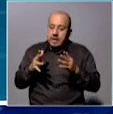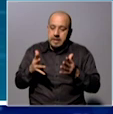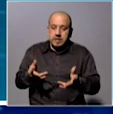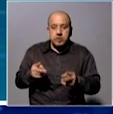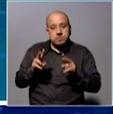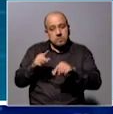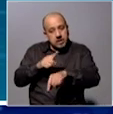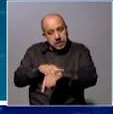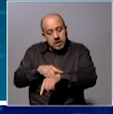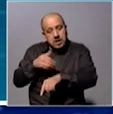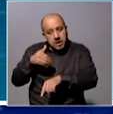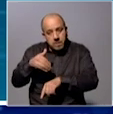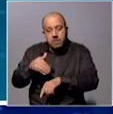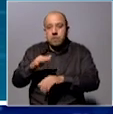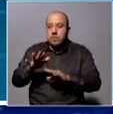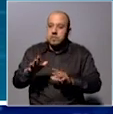desplazamiento, un tiempo,